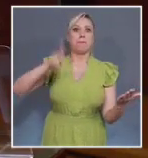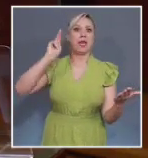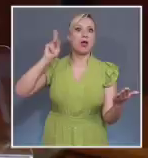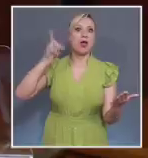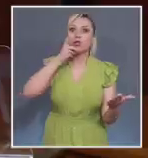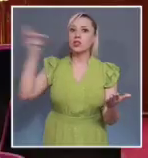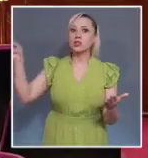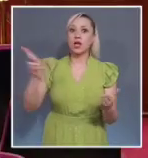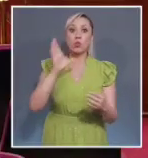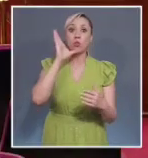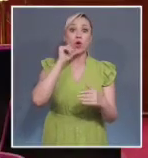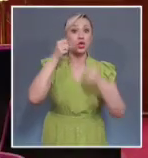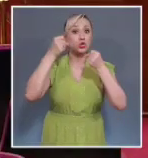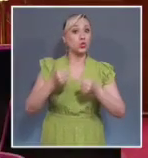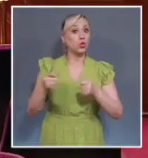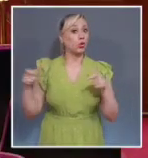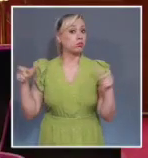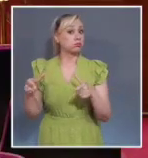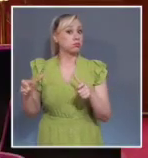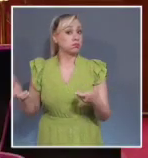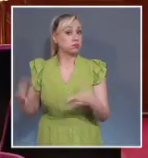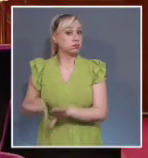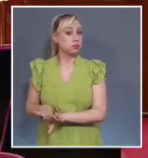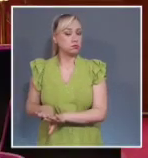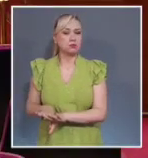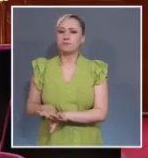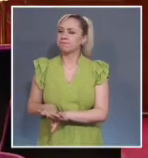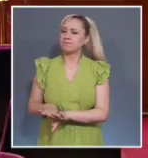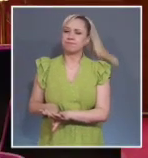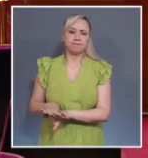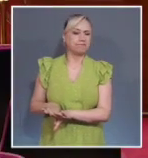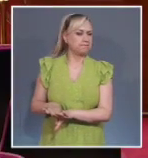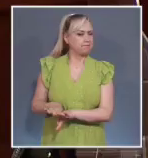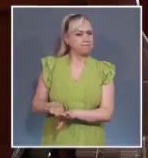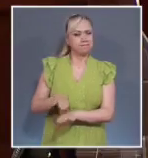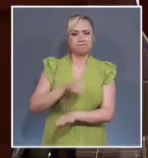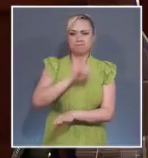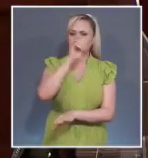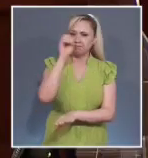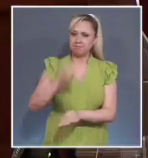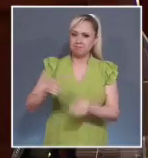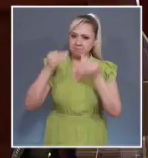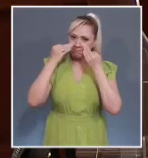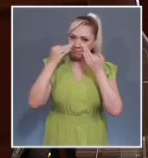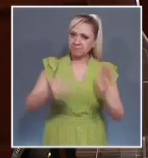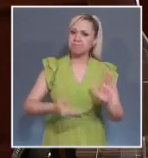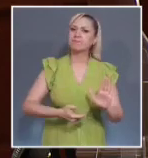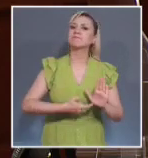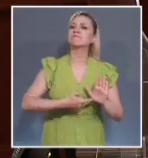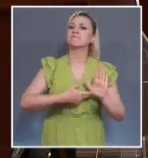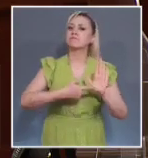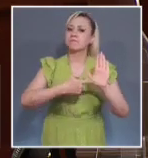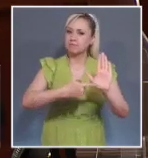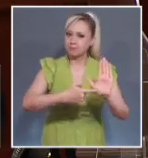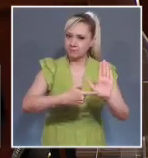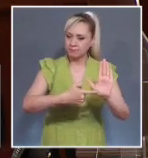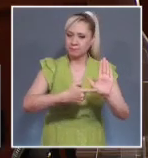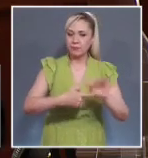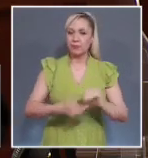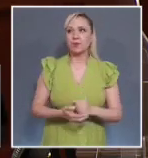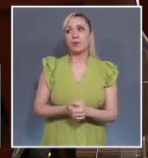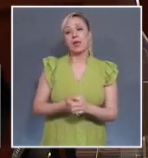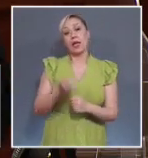esté reservada respecto de cualquier acceso a esa información. Esto no quiere decir que